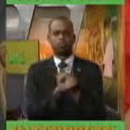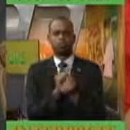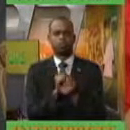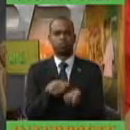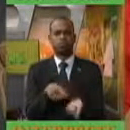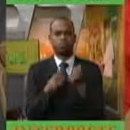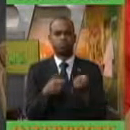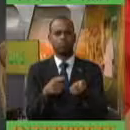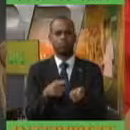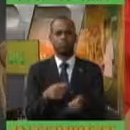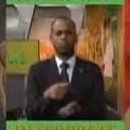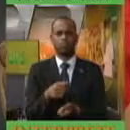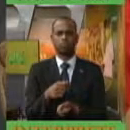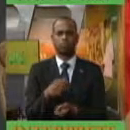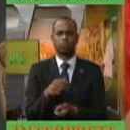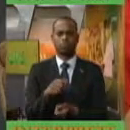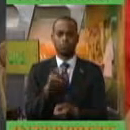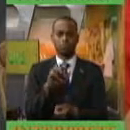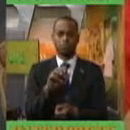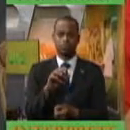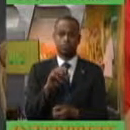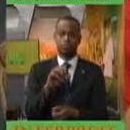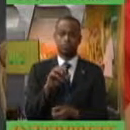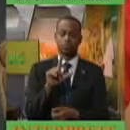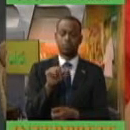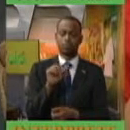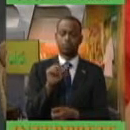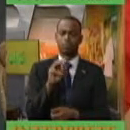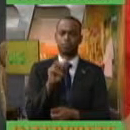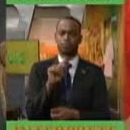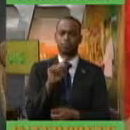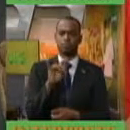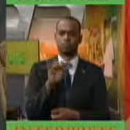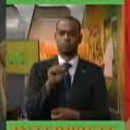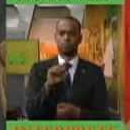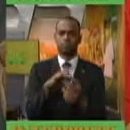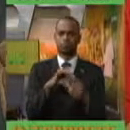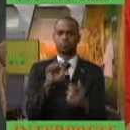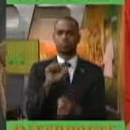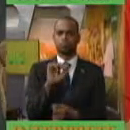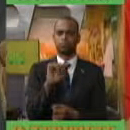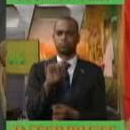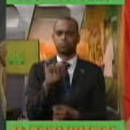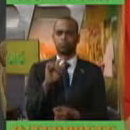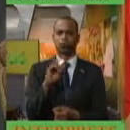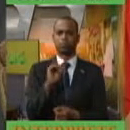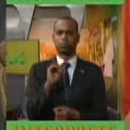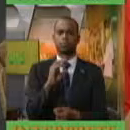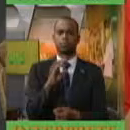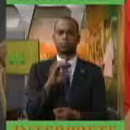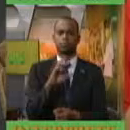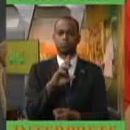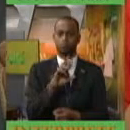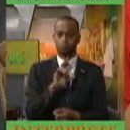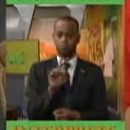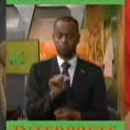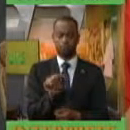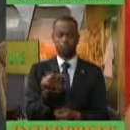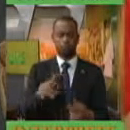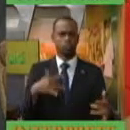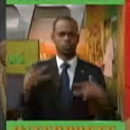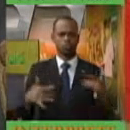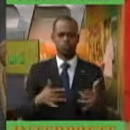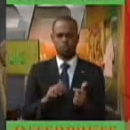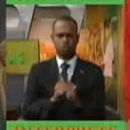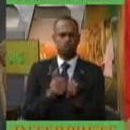los alcaldes de, por ejemplo, Las Matas de Santa Cruz, y el entusiasmo que él mostraba para trabajar y